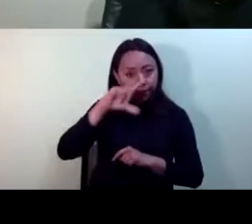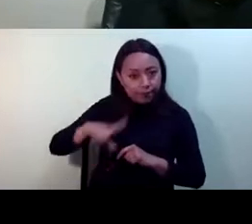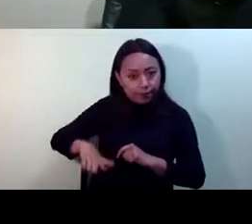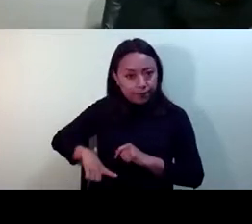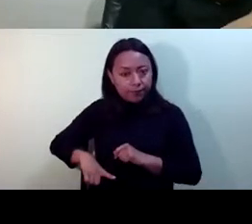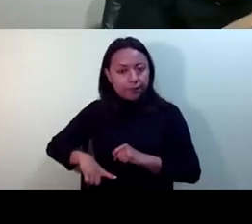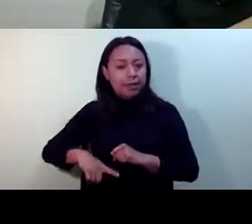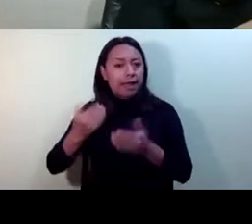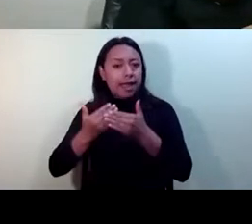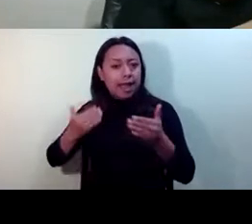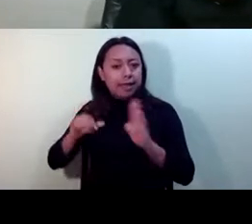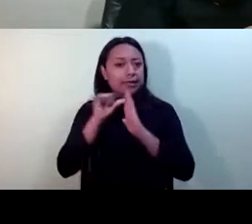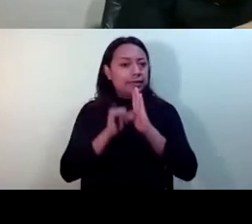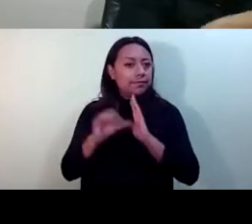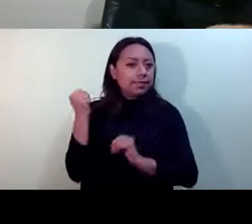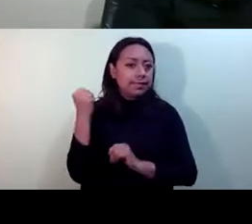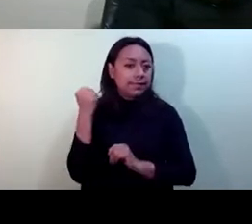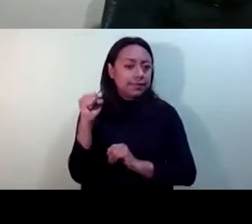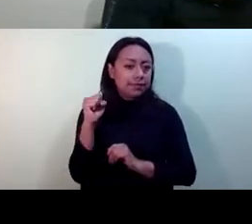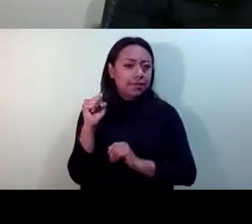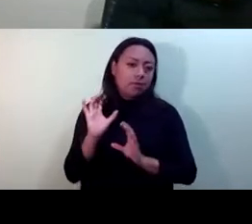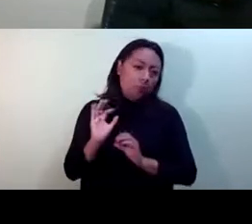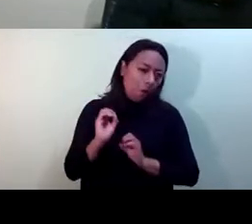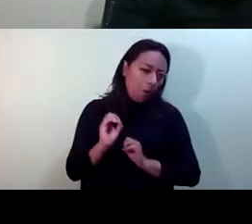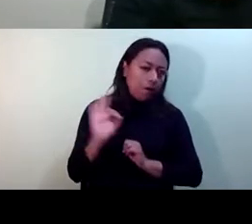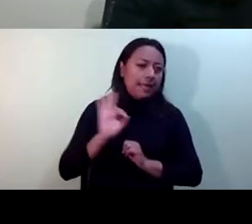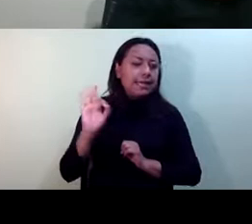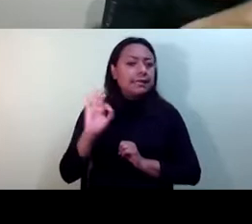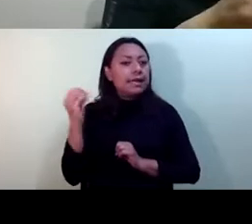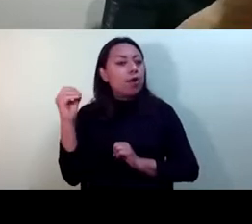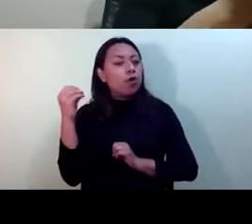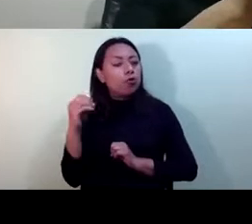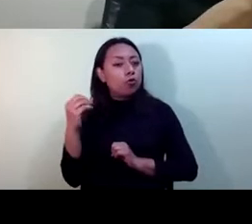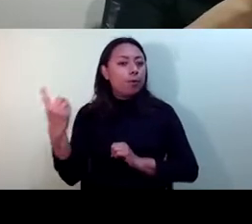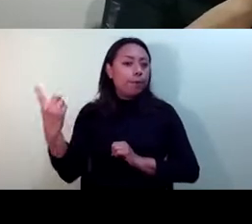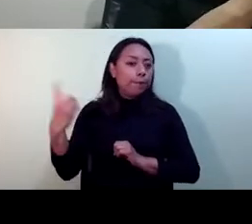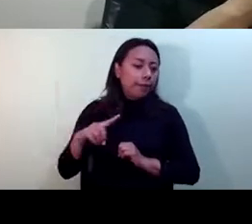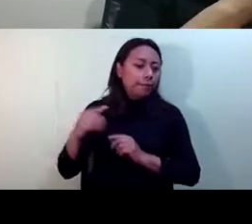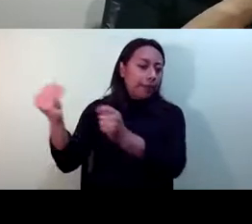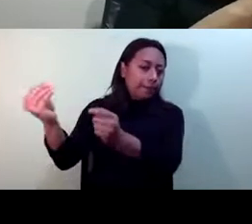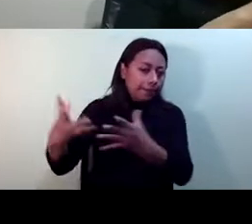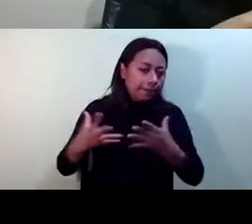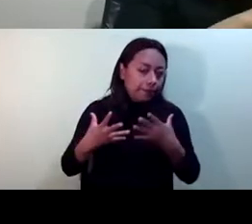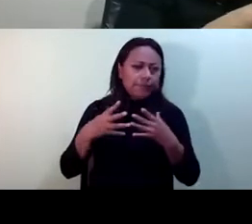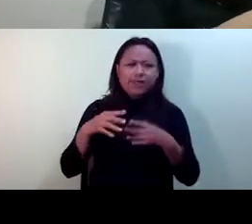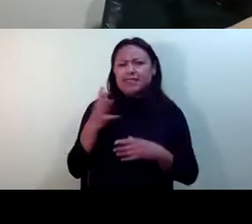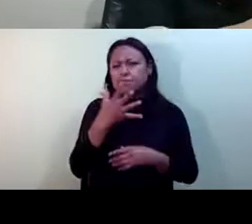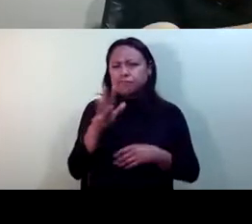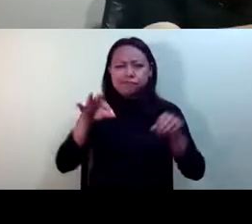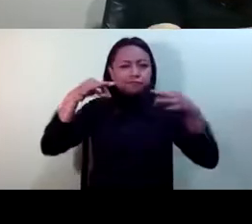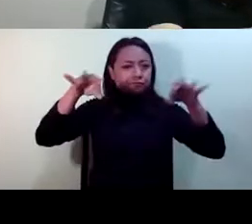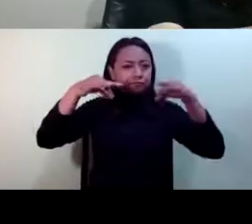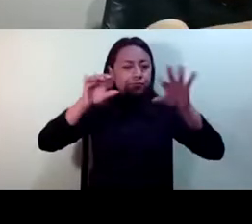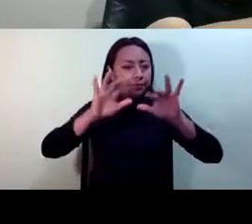en septiembre, en octubre a más tardar, nos hubiera mandado más o menos el mismo documento que están